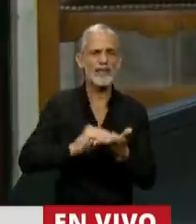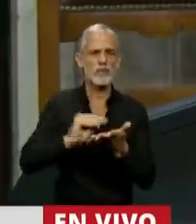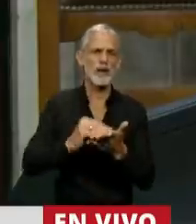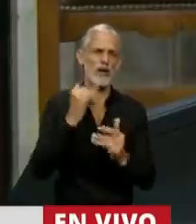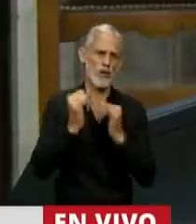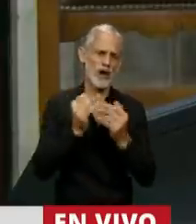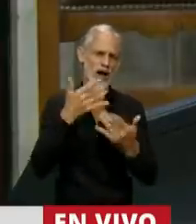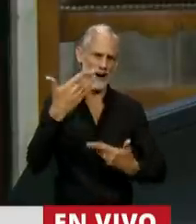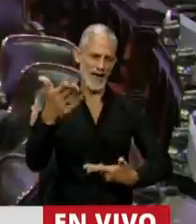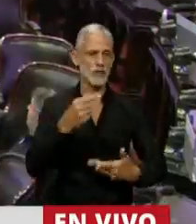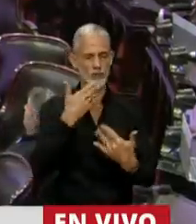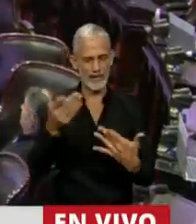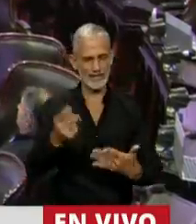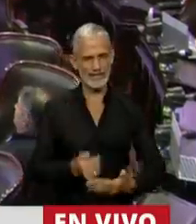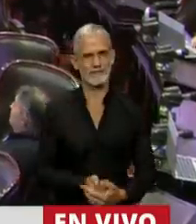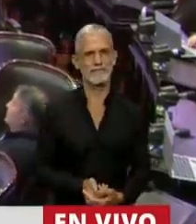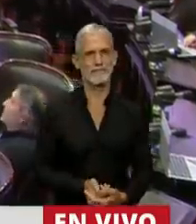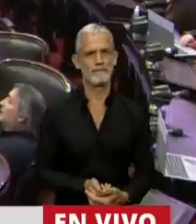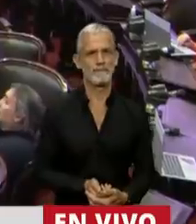hablando? Gracias.